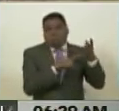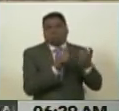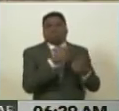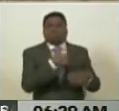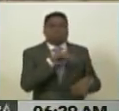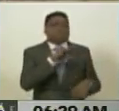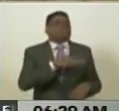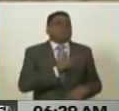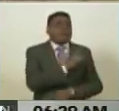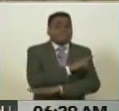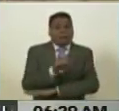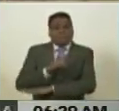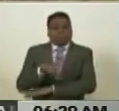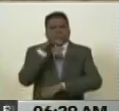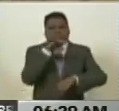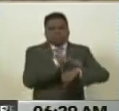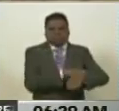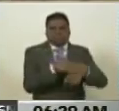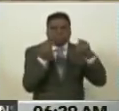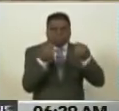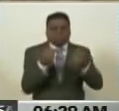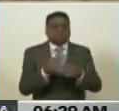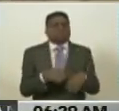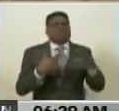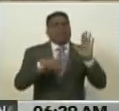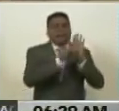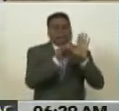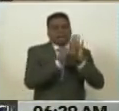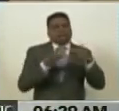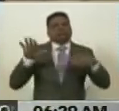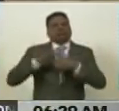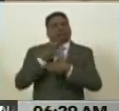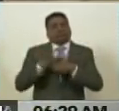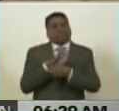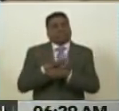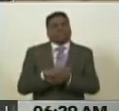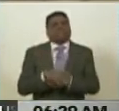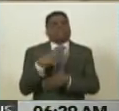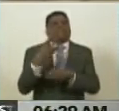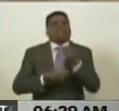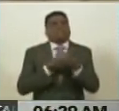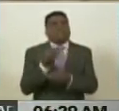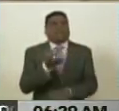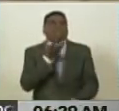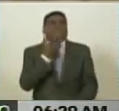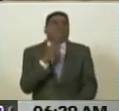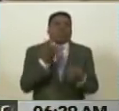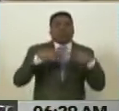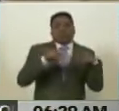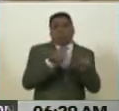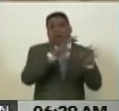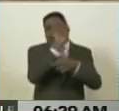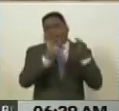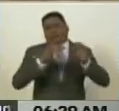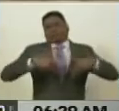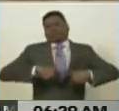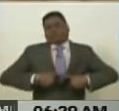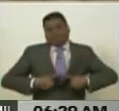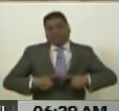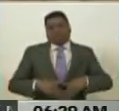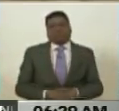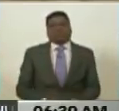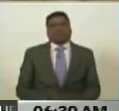entender con lo que tenemos en términos de ley es bastante, es suficiente. Ahora lo que hay que hacer es que se aplique como lo está haciendo en buena manera con un gran esfuerzo el